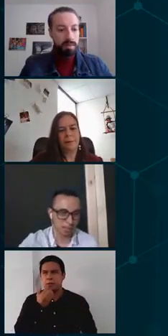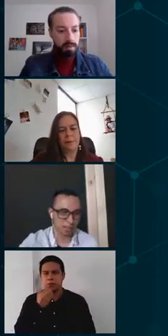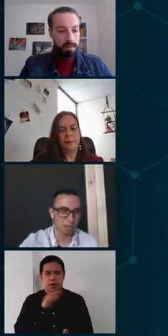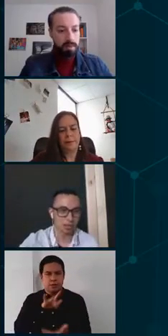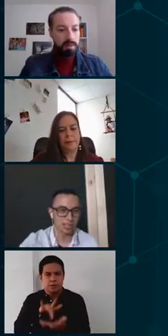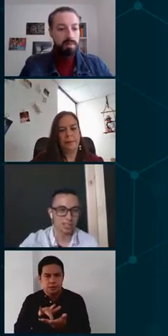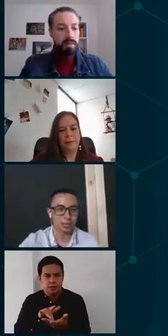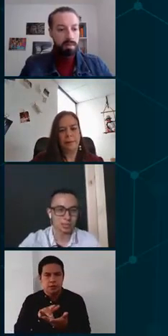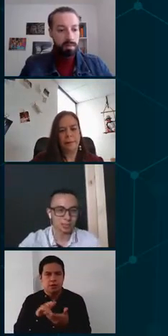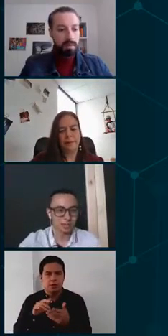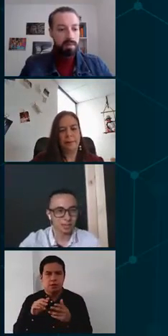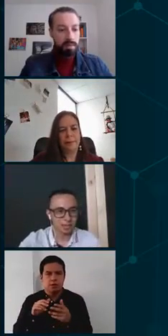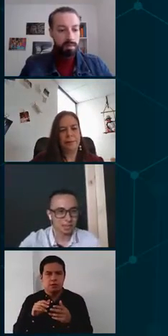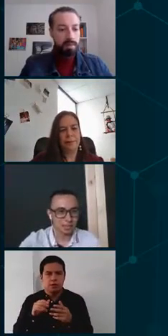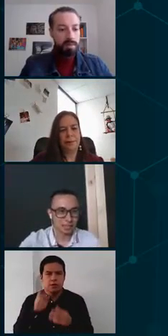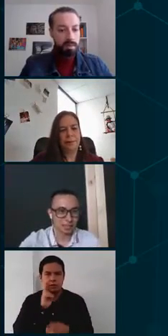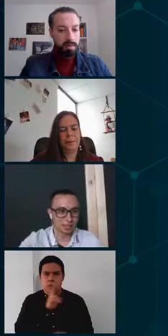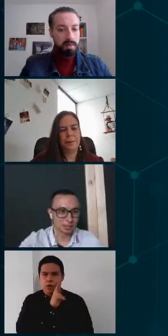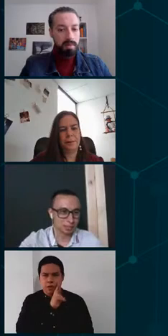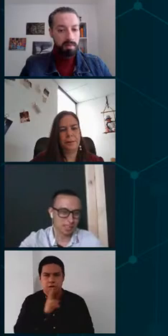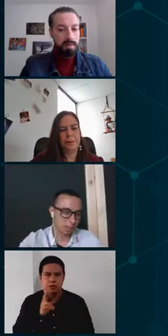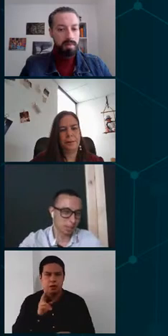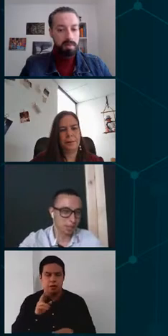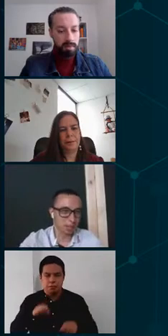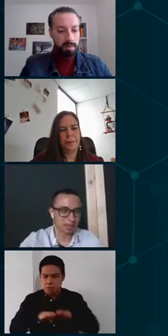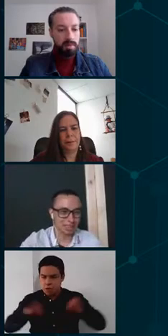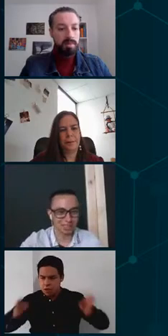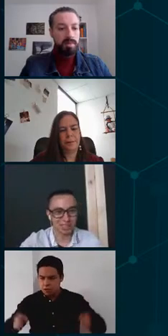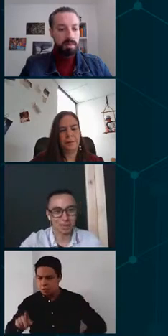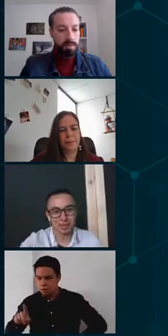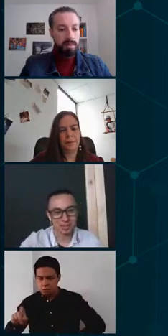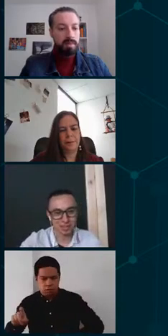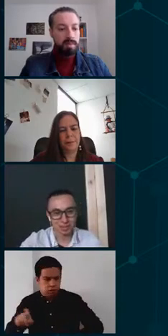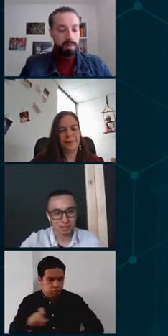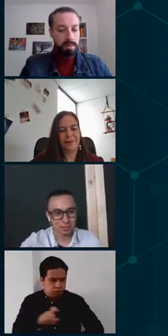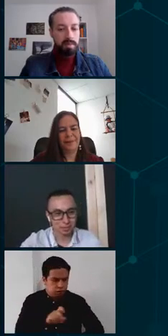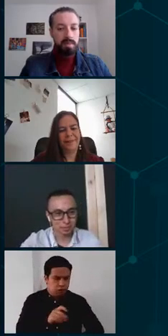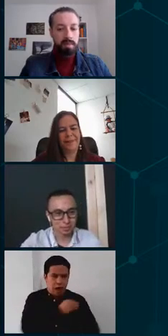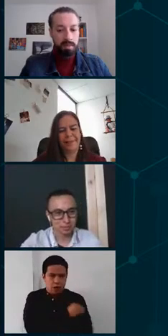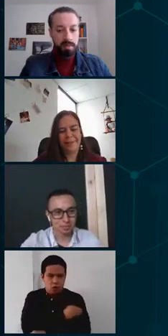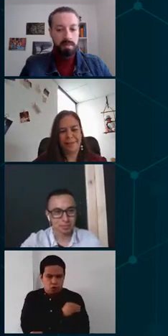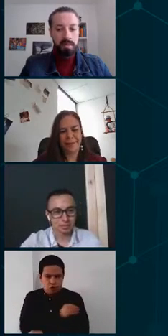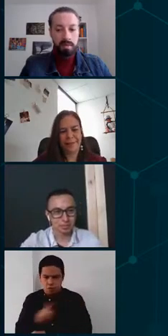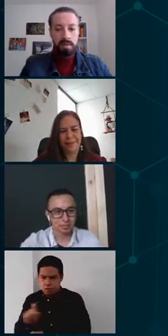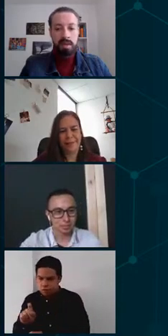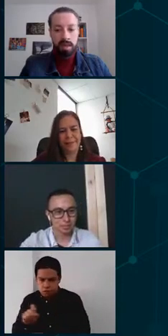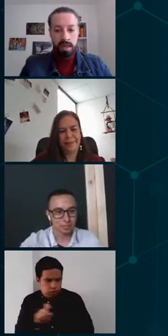aplicas alcoholcito, y ya puedes compartir con la familia tranquilamente.